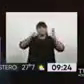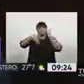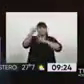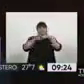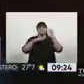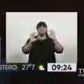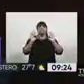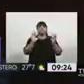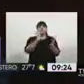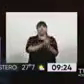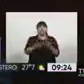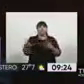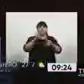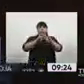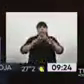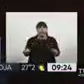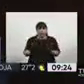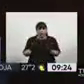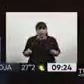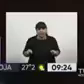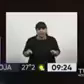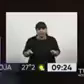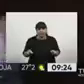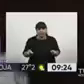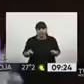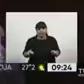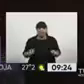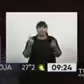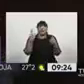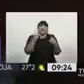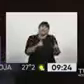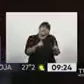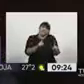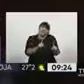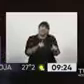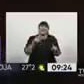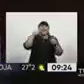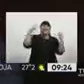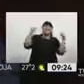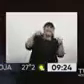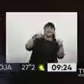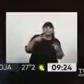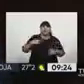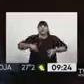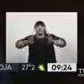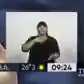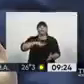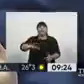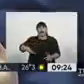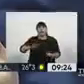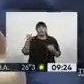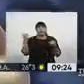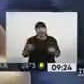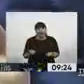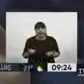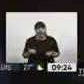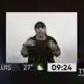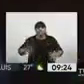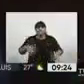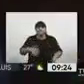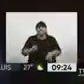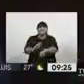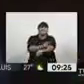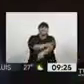nueva institución. Es distinto el edificio que la institución, lo aclaro porque si no... La emoción